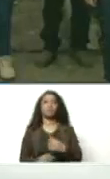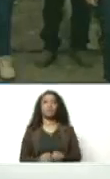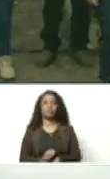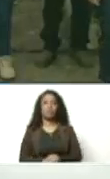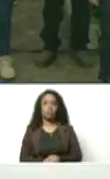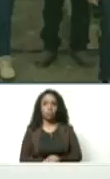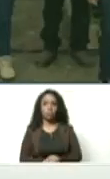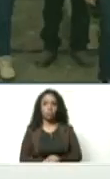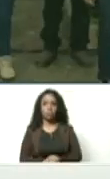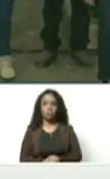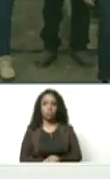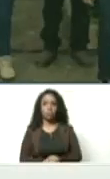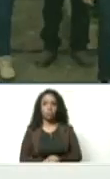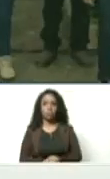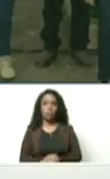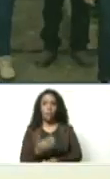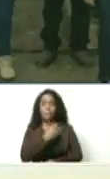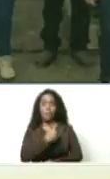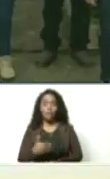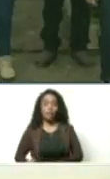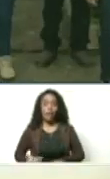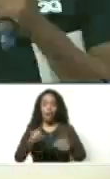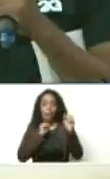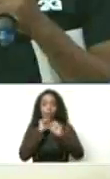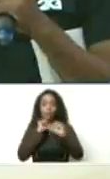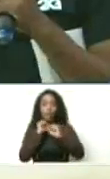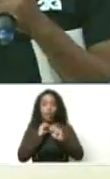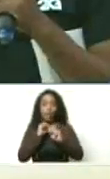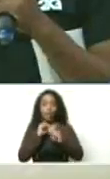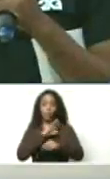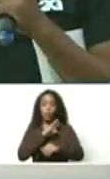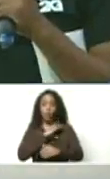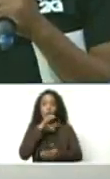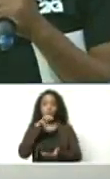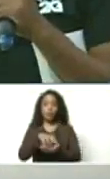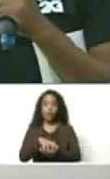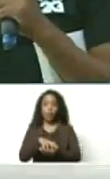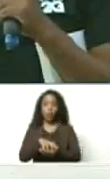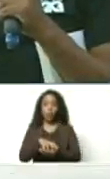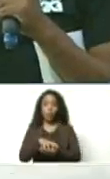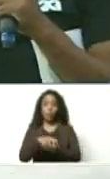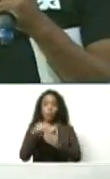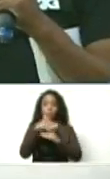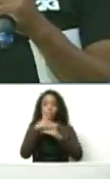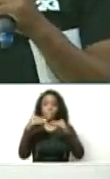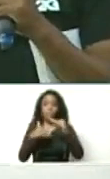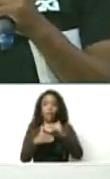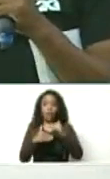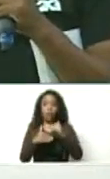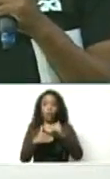¿Hacer yo, Pimentel? Presidente, las maquinarias son del Estado. Están bajo